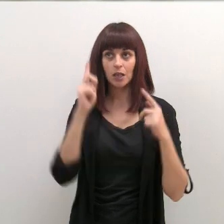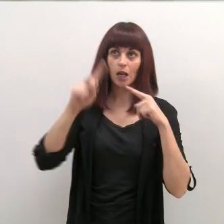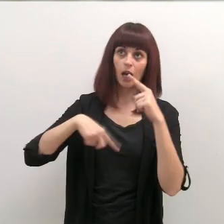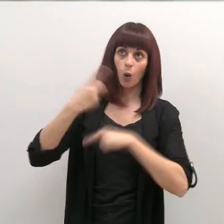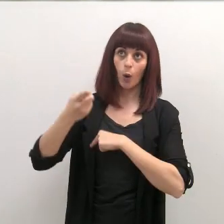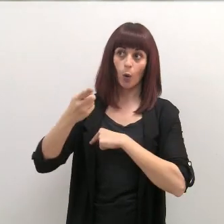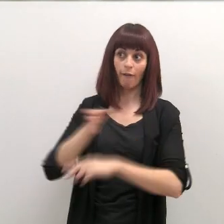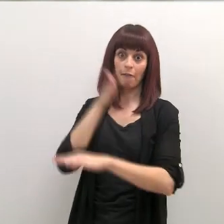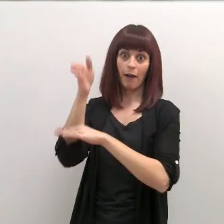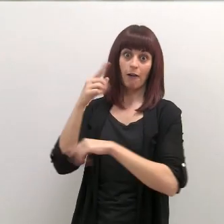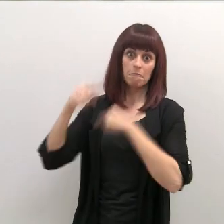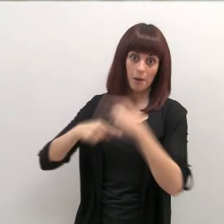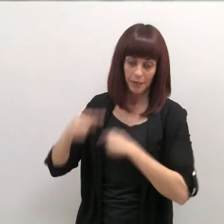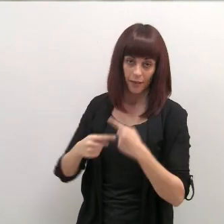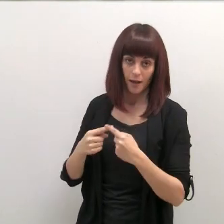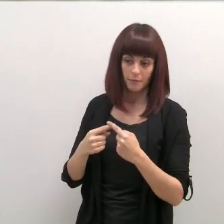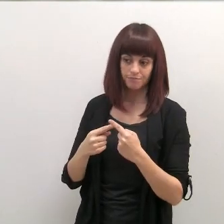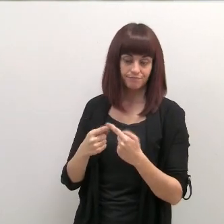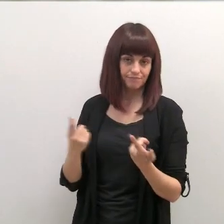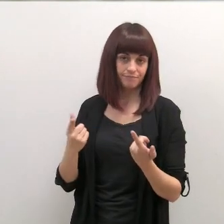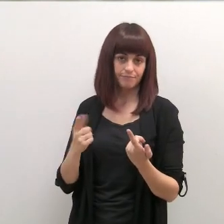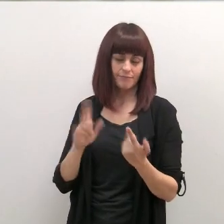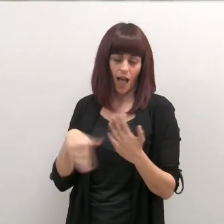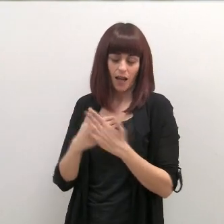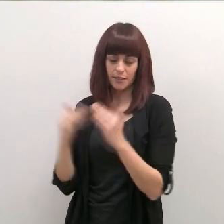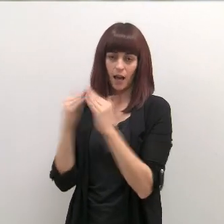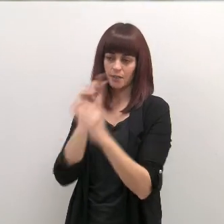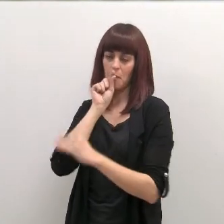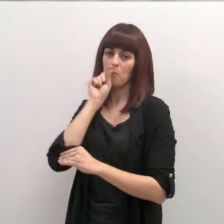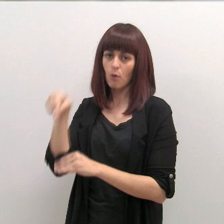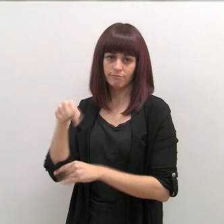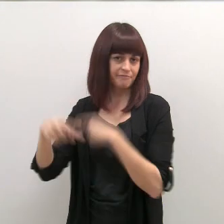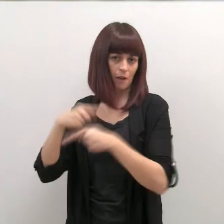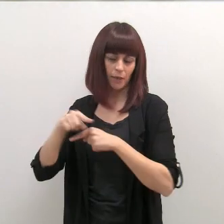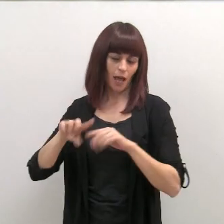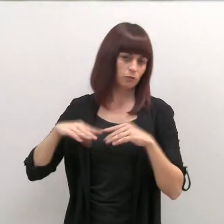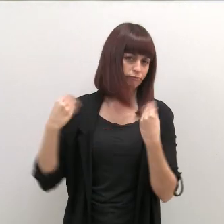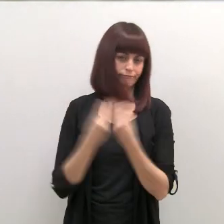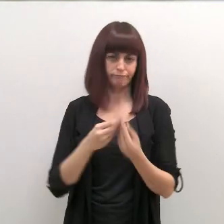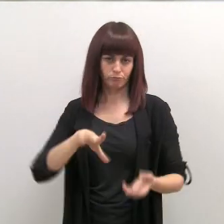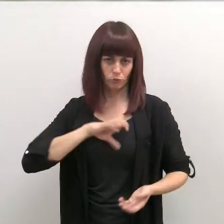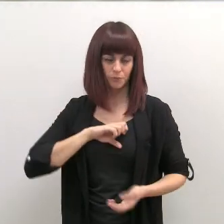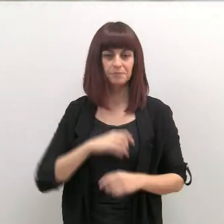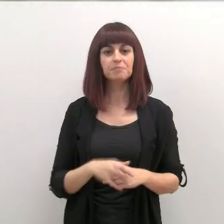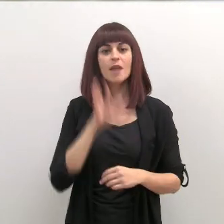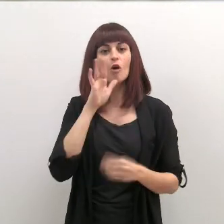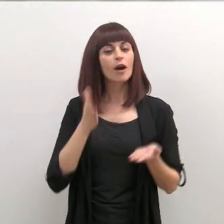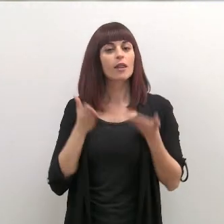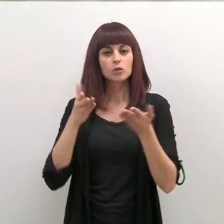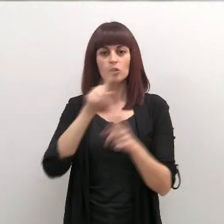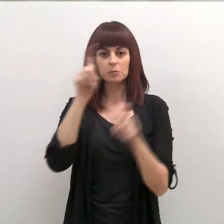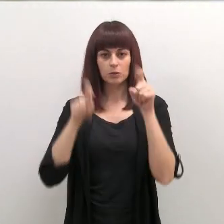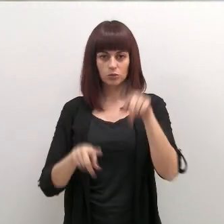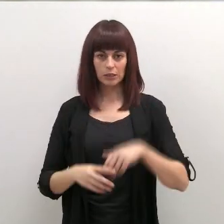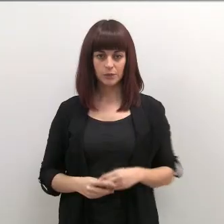llevado a reuniones familiares el virus en estas Navidades. Y sin más, quedo a la disposición para las